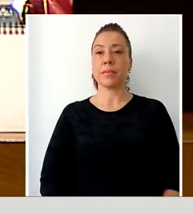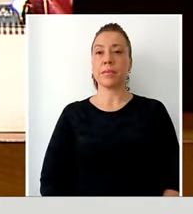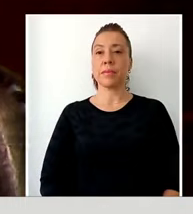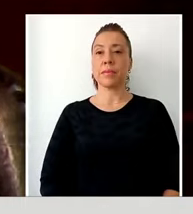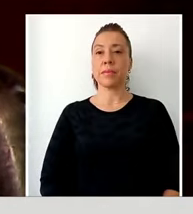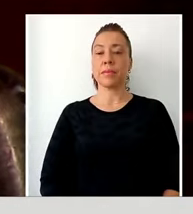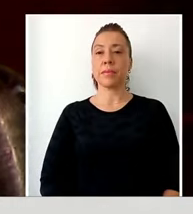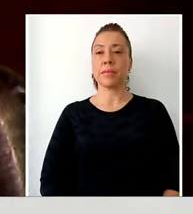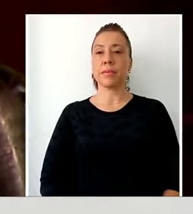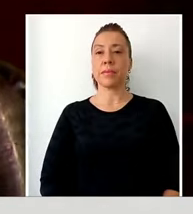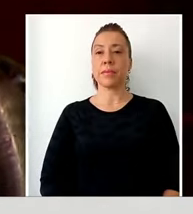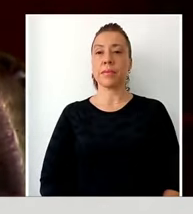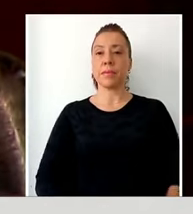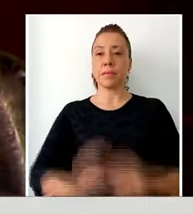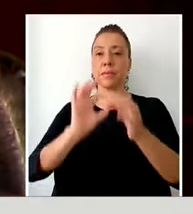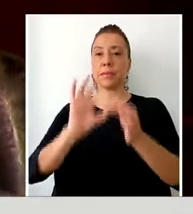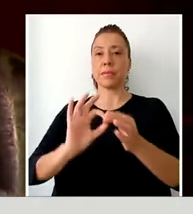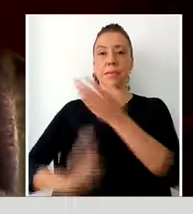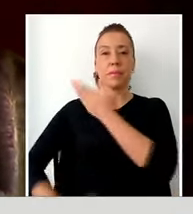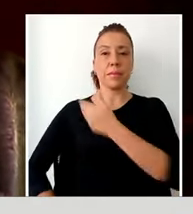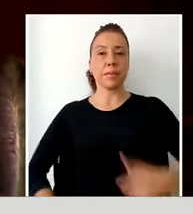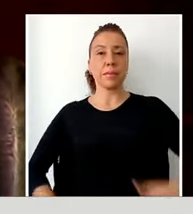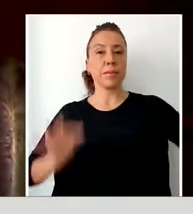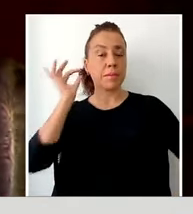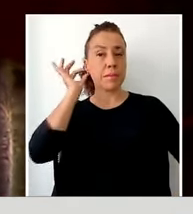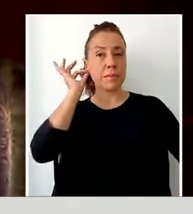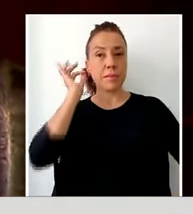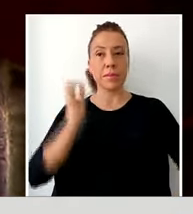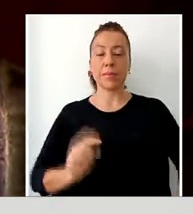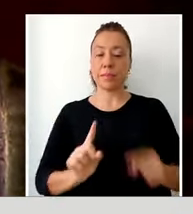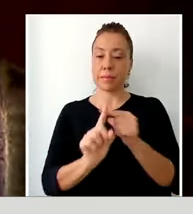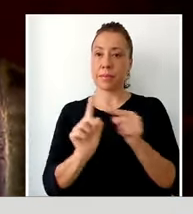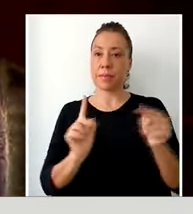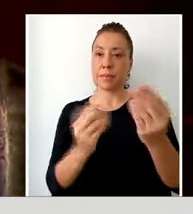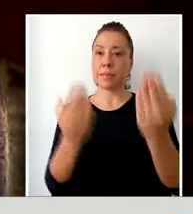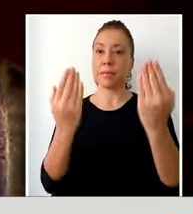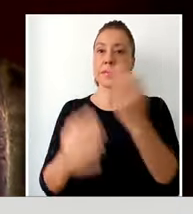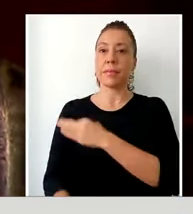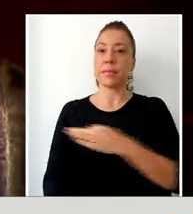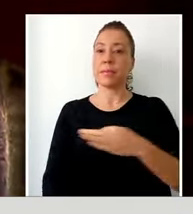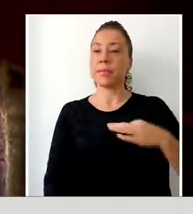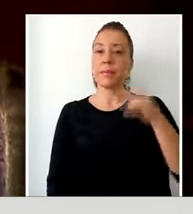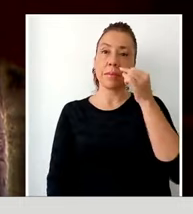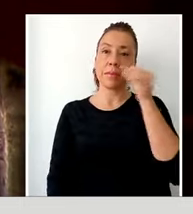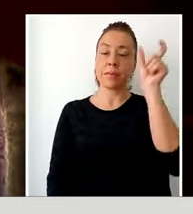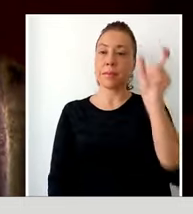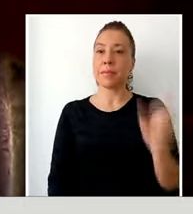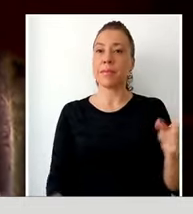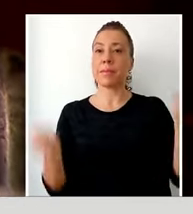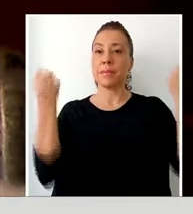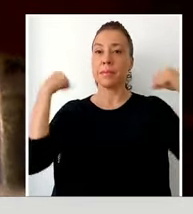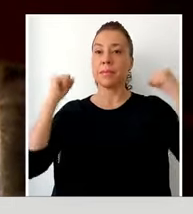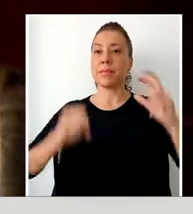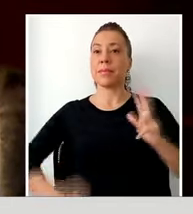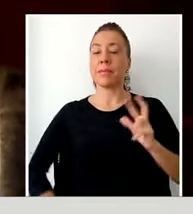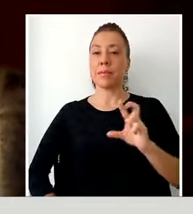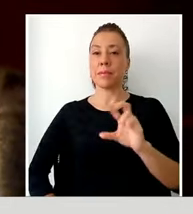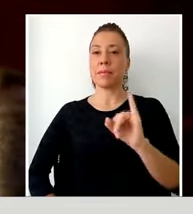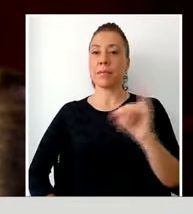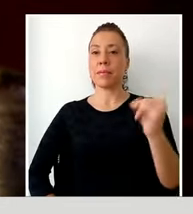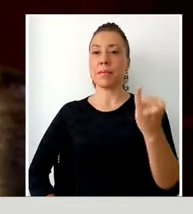Muchas gracias presidenta por su intermedio saludo al ministro del deporte Señor Jaime Pizarro